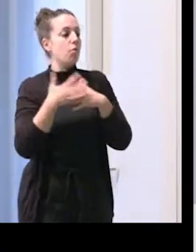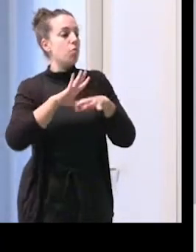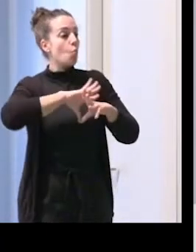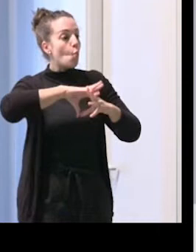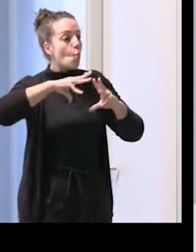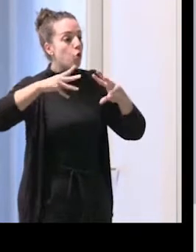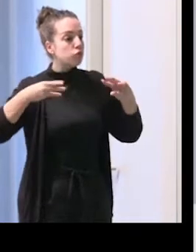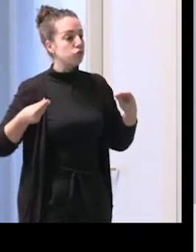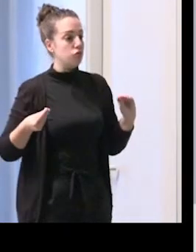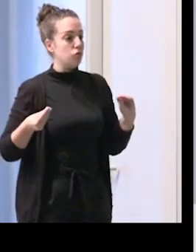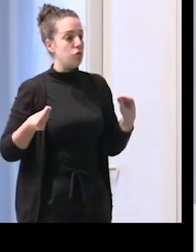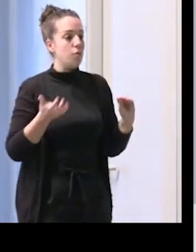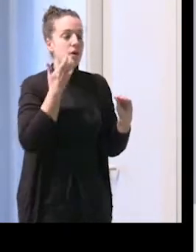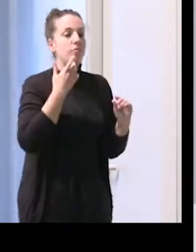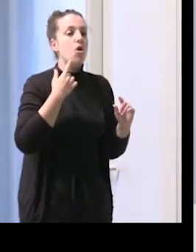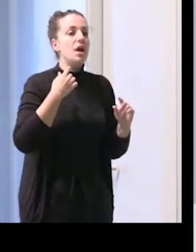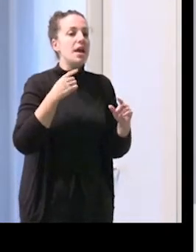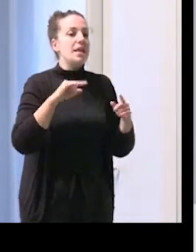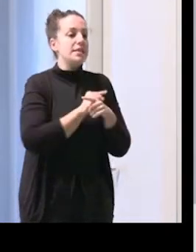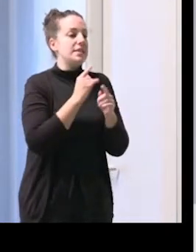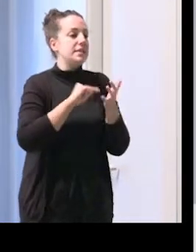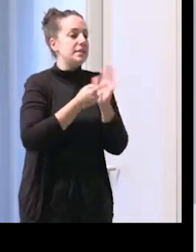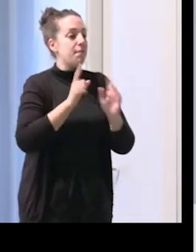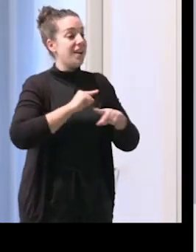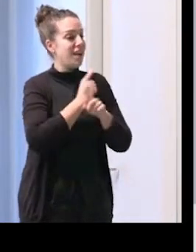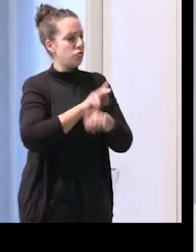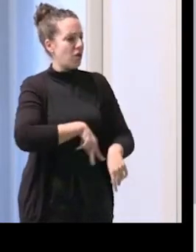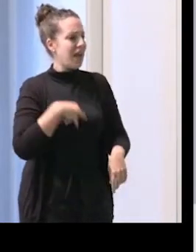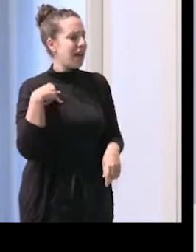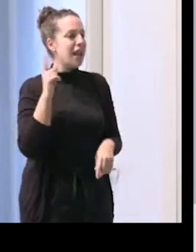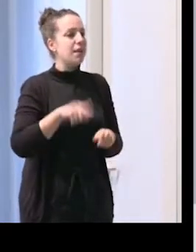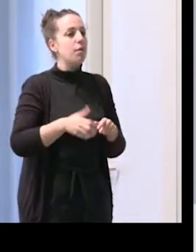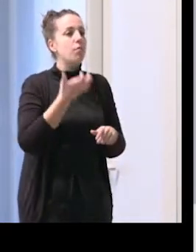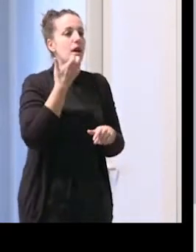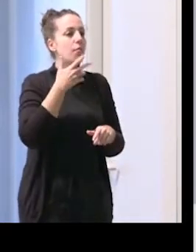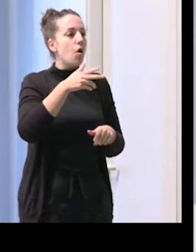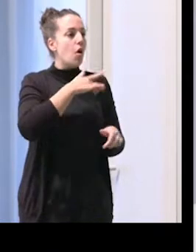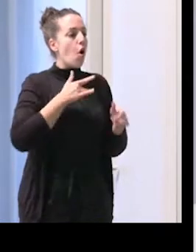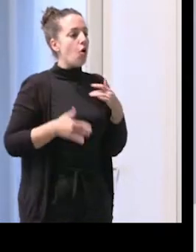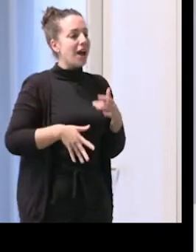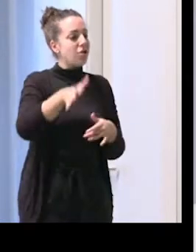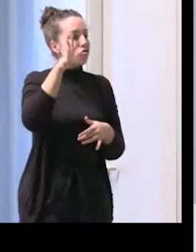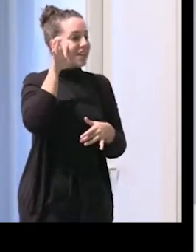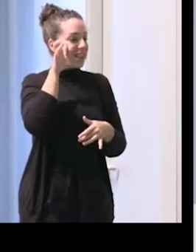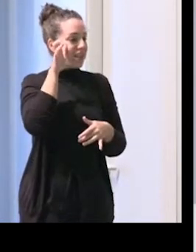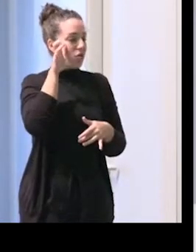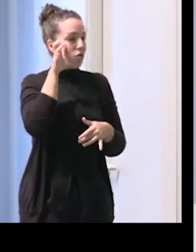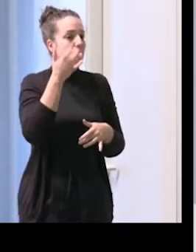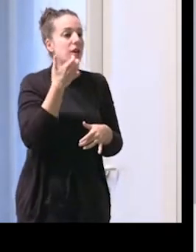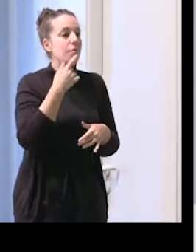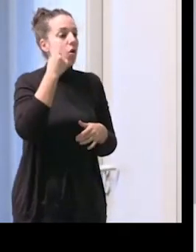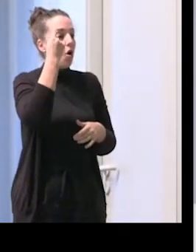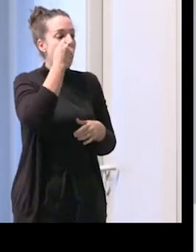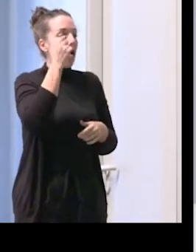músculo, el sistema nervioso en general, y los órganos de los sentidos, todos los que son órganos neurosensoriales como la retina